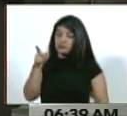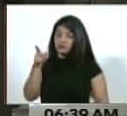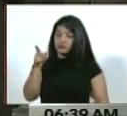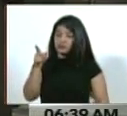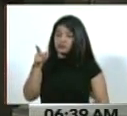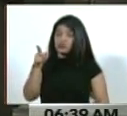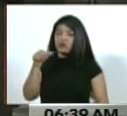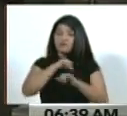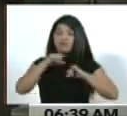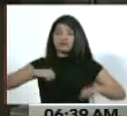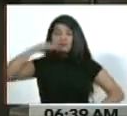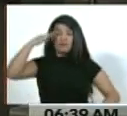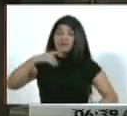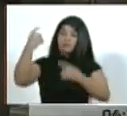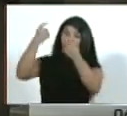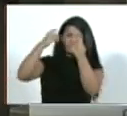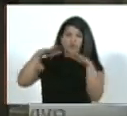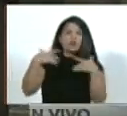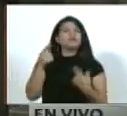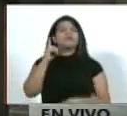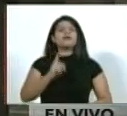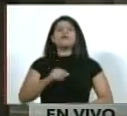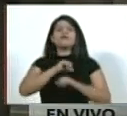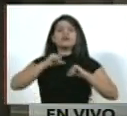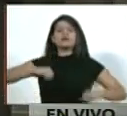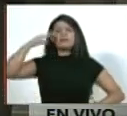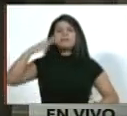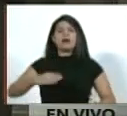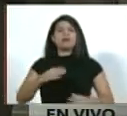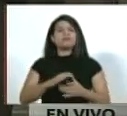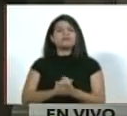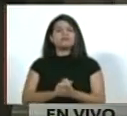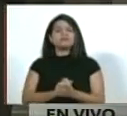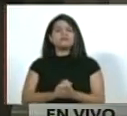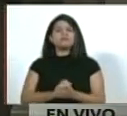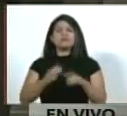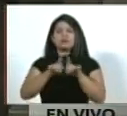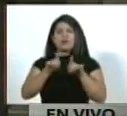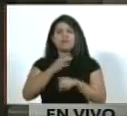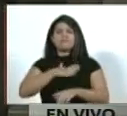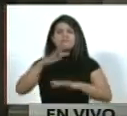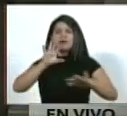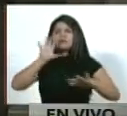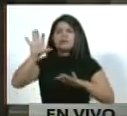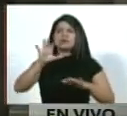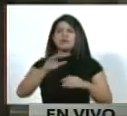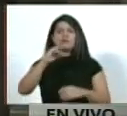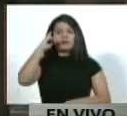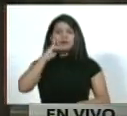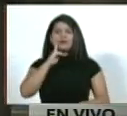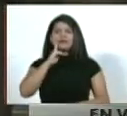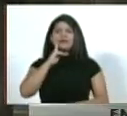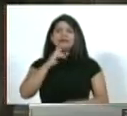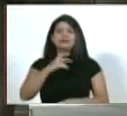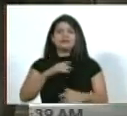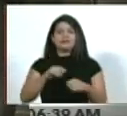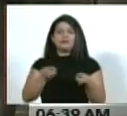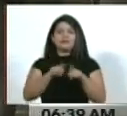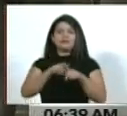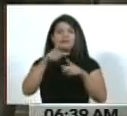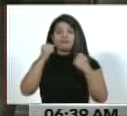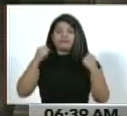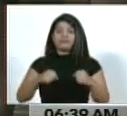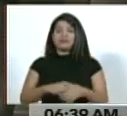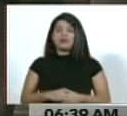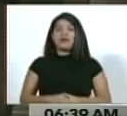a la Fuerza Armada fue hacernos una Fuerza Armada, además de patriótica, bolivariana, antiimperialista,